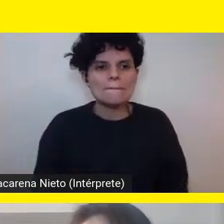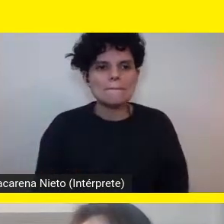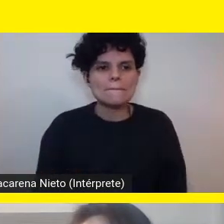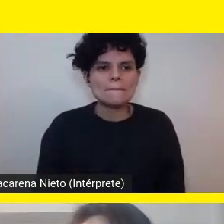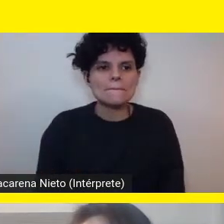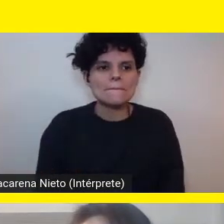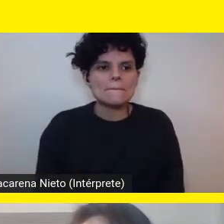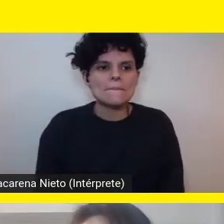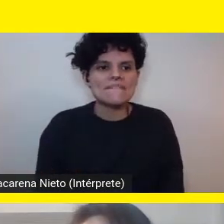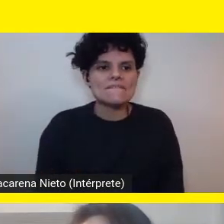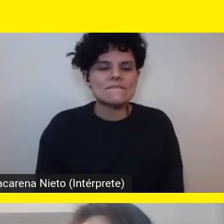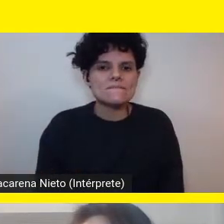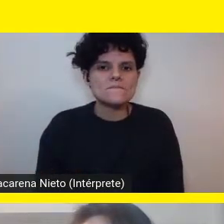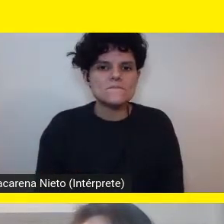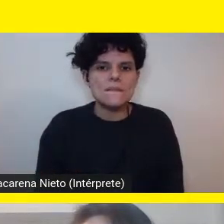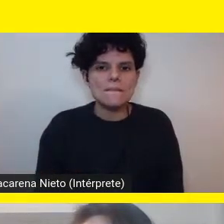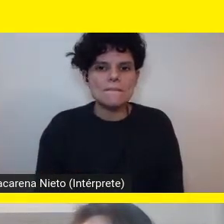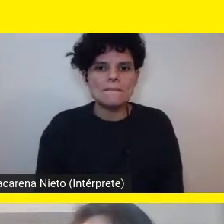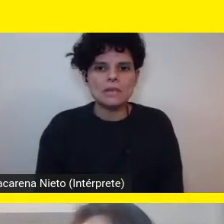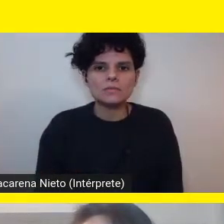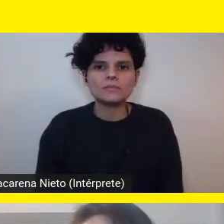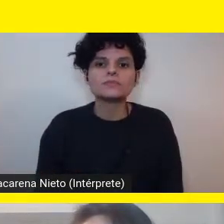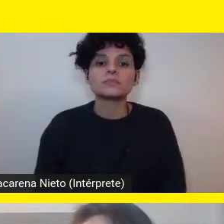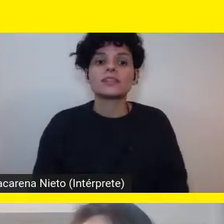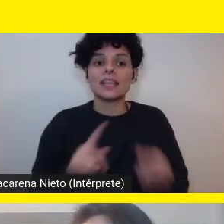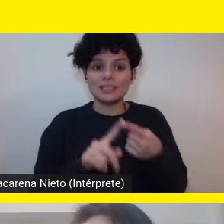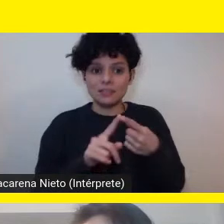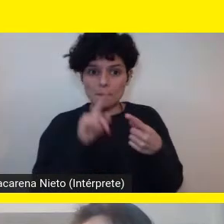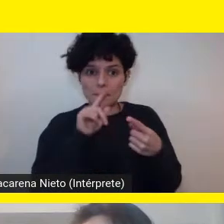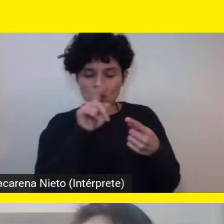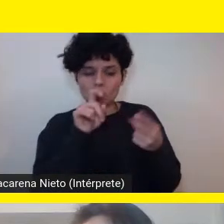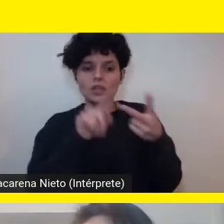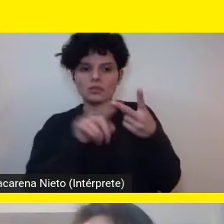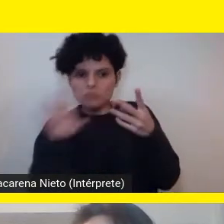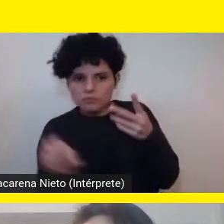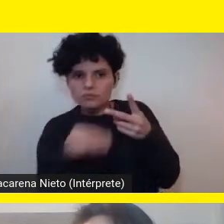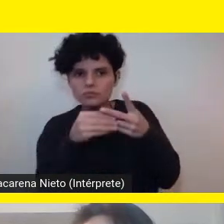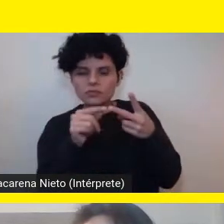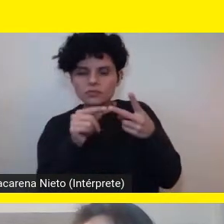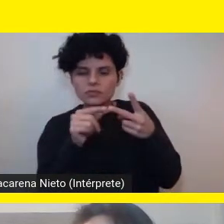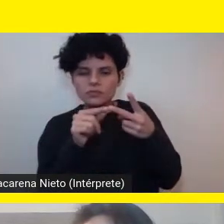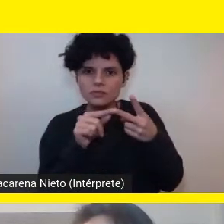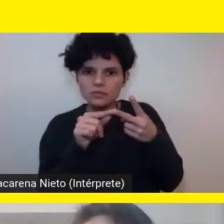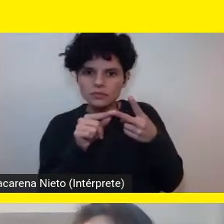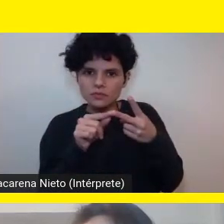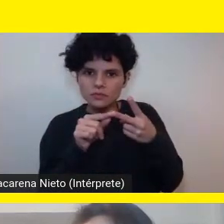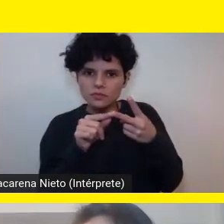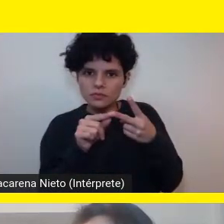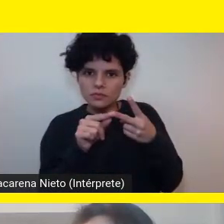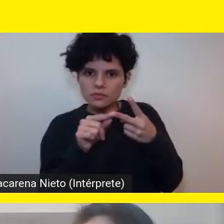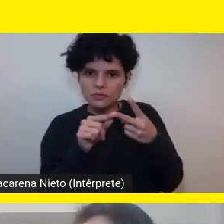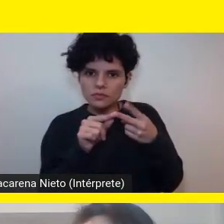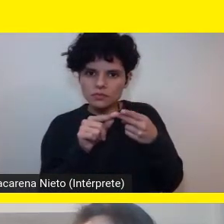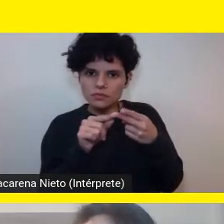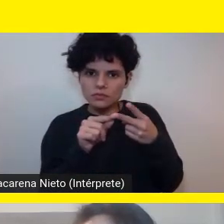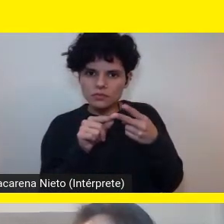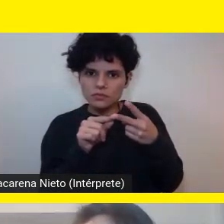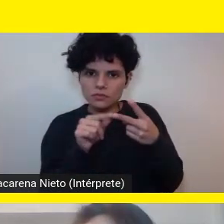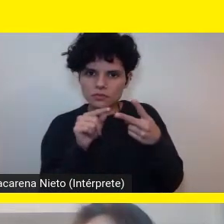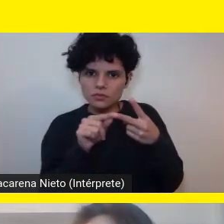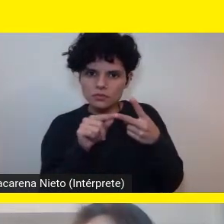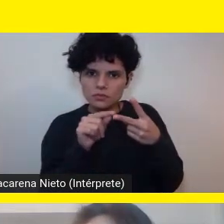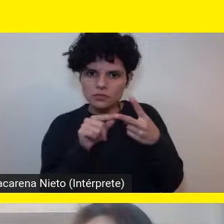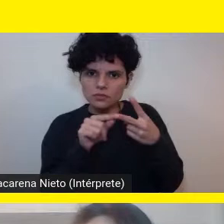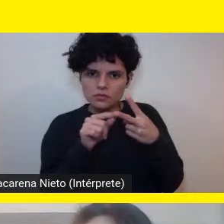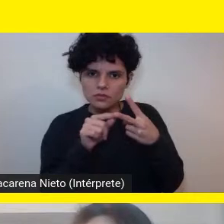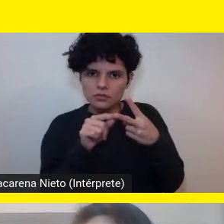Y se los uno a una segunda pregunta, que esta tiene que ver con lo que pasó, la segunda pregunta